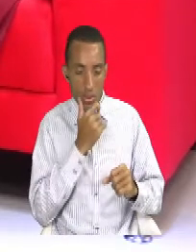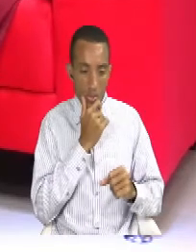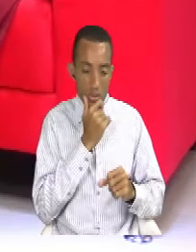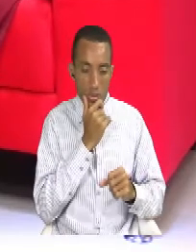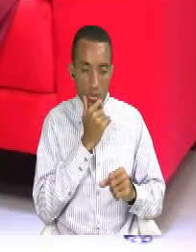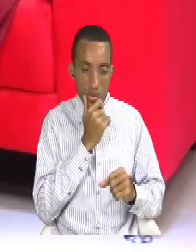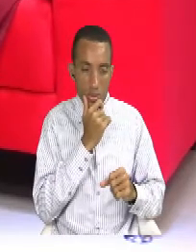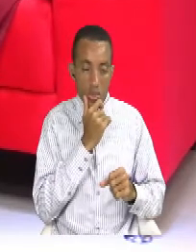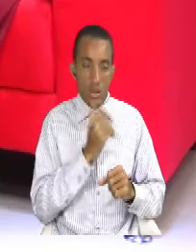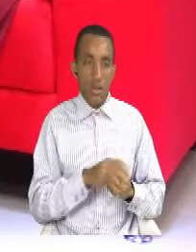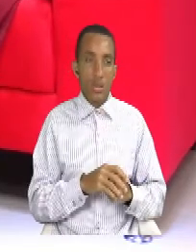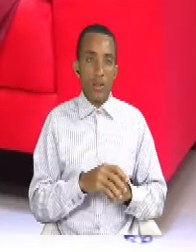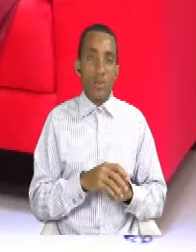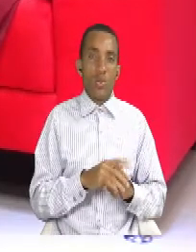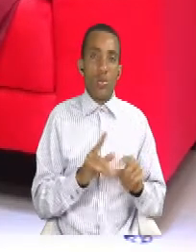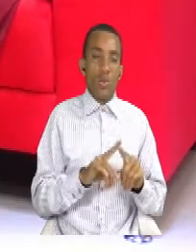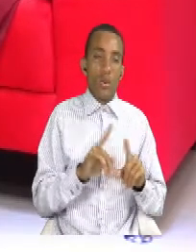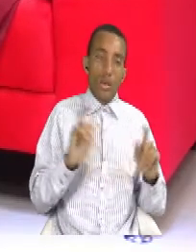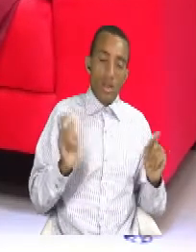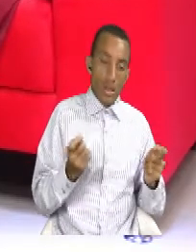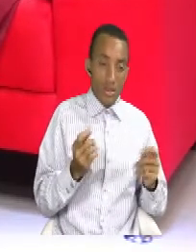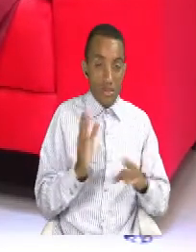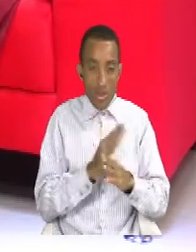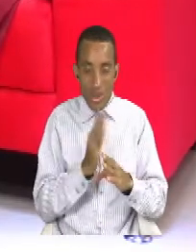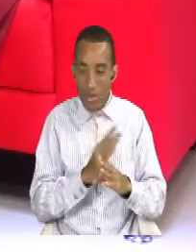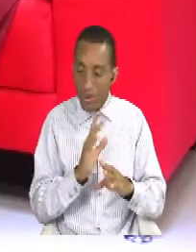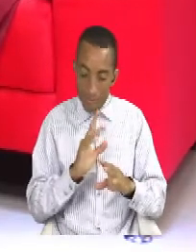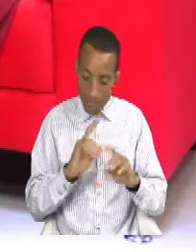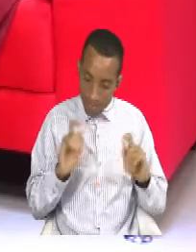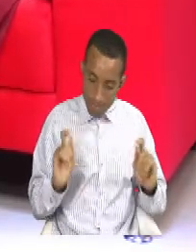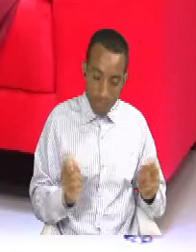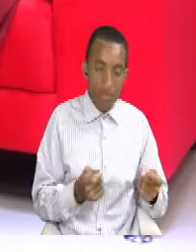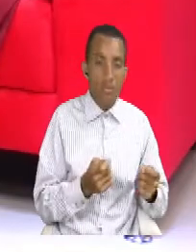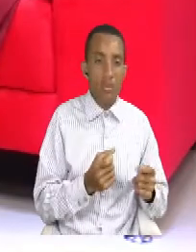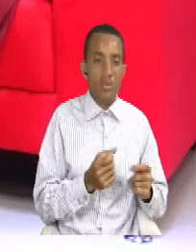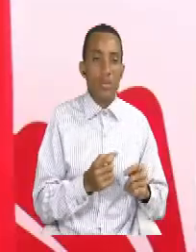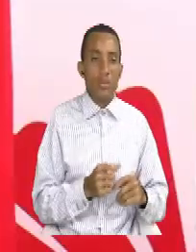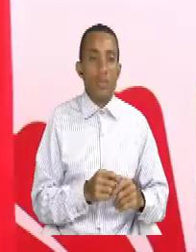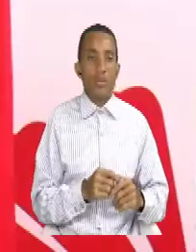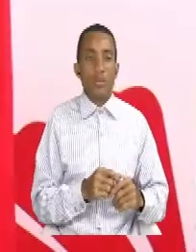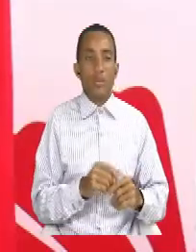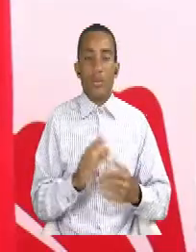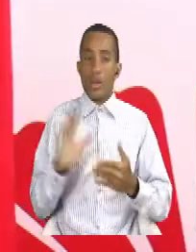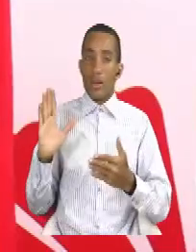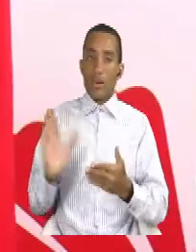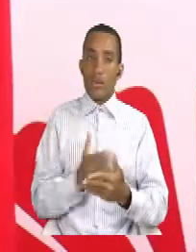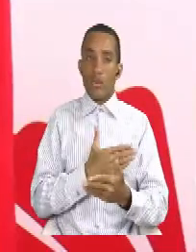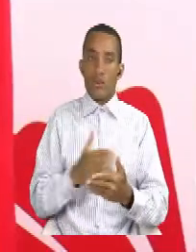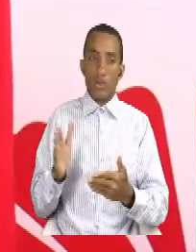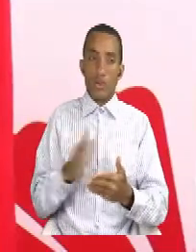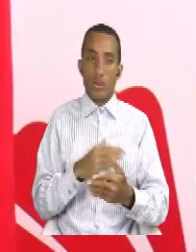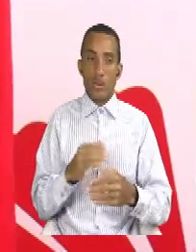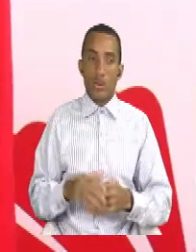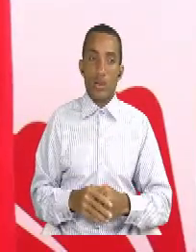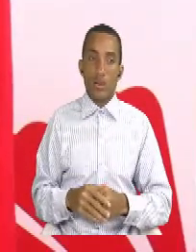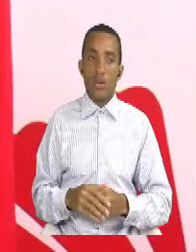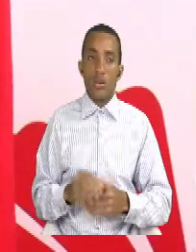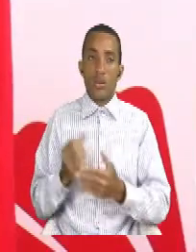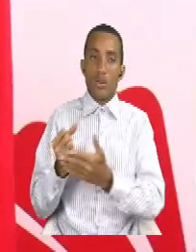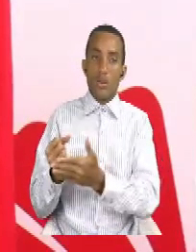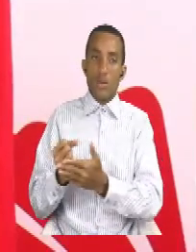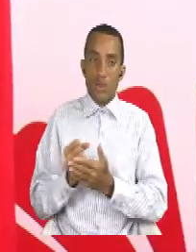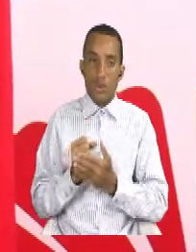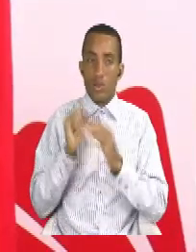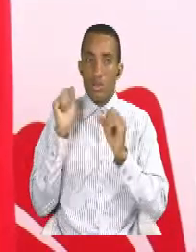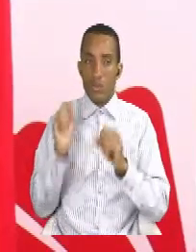para cualquier problema. Claro que sí, ¿no? Y la música, digamos, es un medio que nos puede ayudar muchísimo porque a